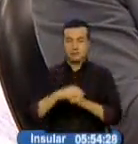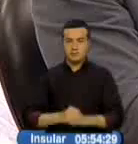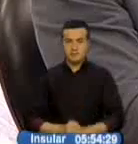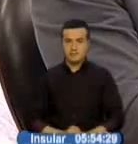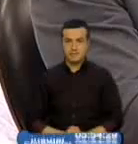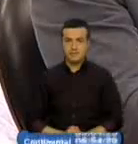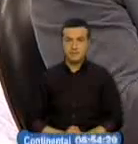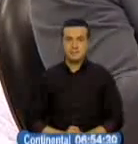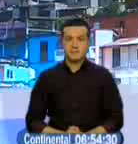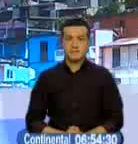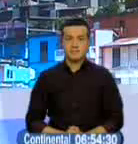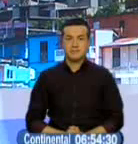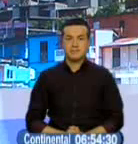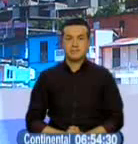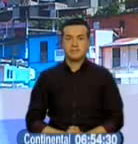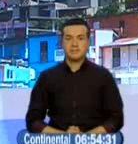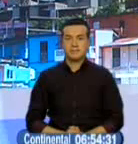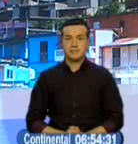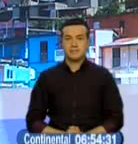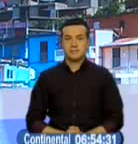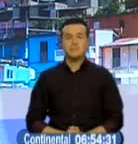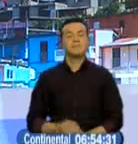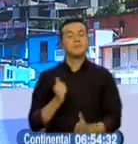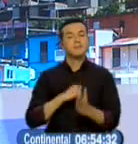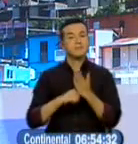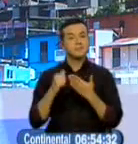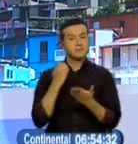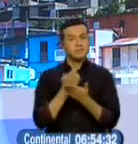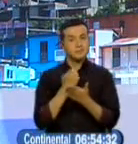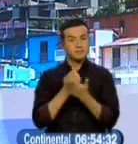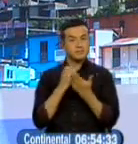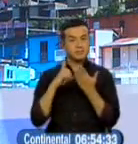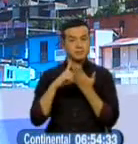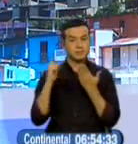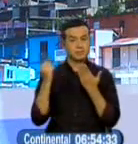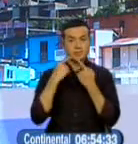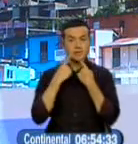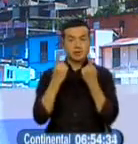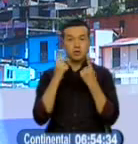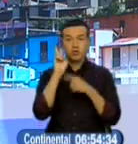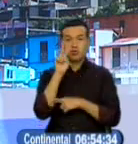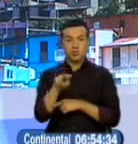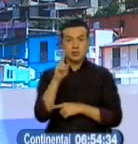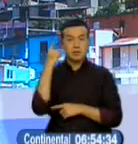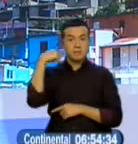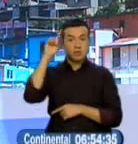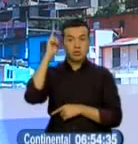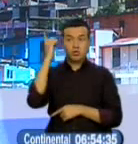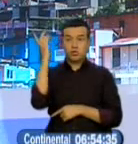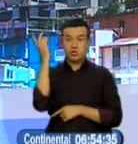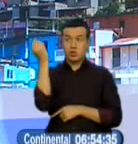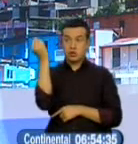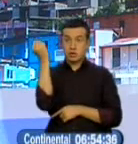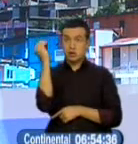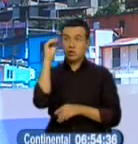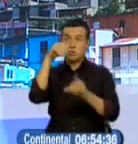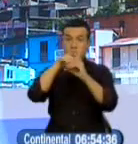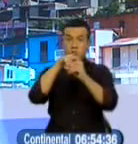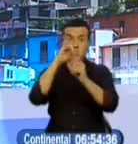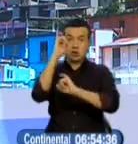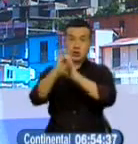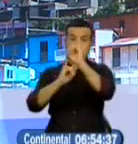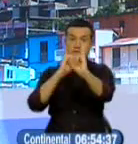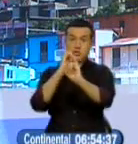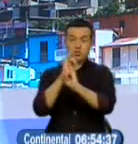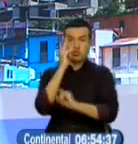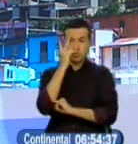TV. El Ministerio de Economía y Finanzas informó sobre la colocación de 2.000 millones de bonos soberanos en el mercado internacional en